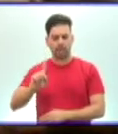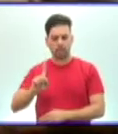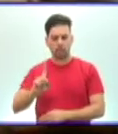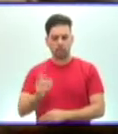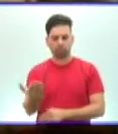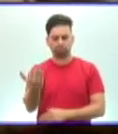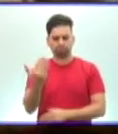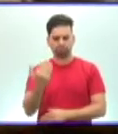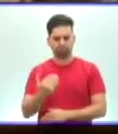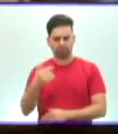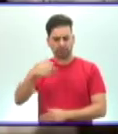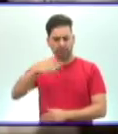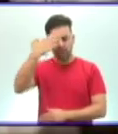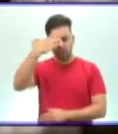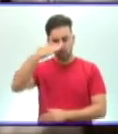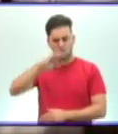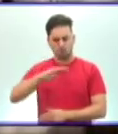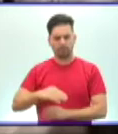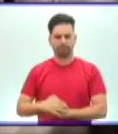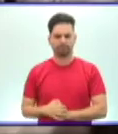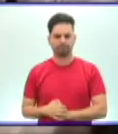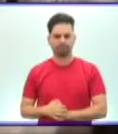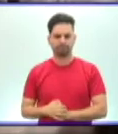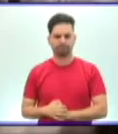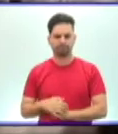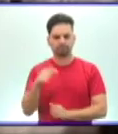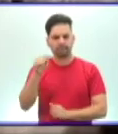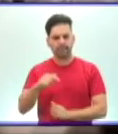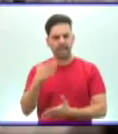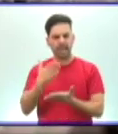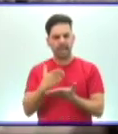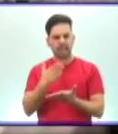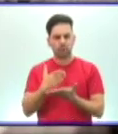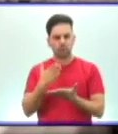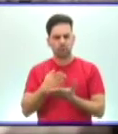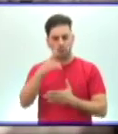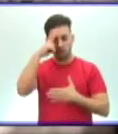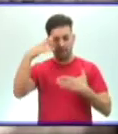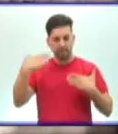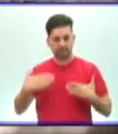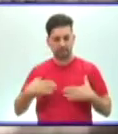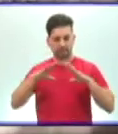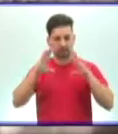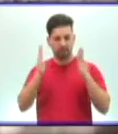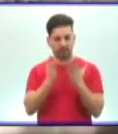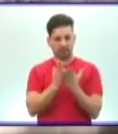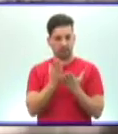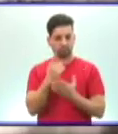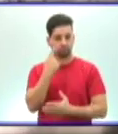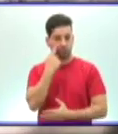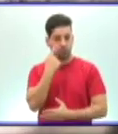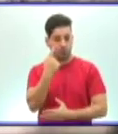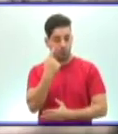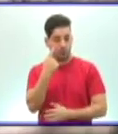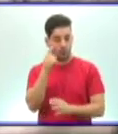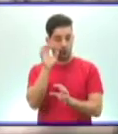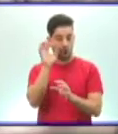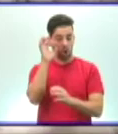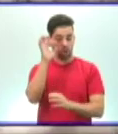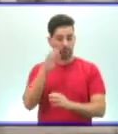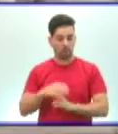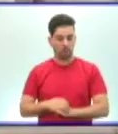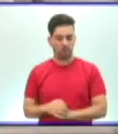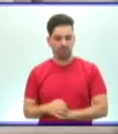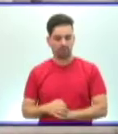ataque de fiebre tifoidea. Estudió medicina general y oftalmología en el Jefferson Medical College de